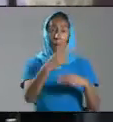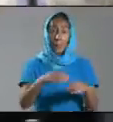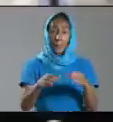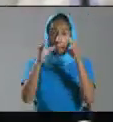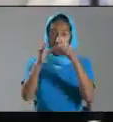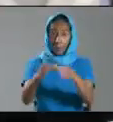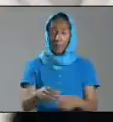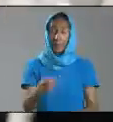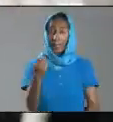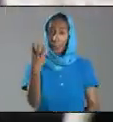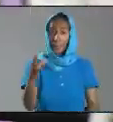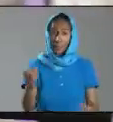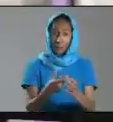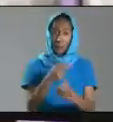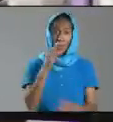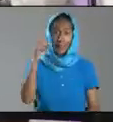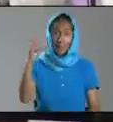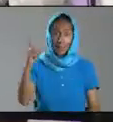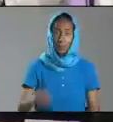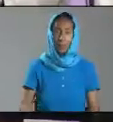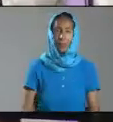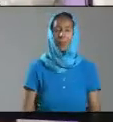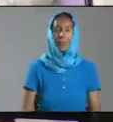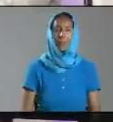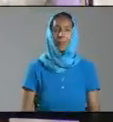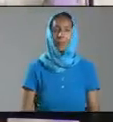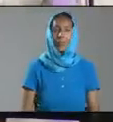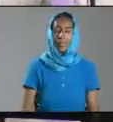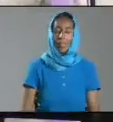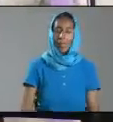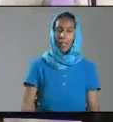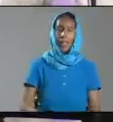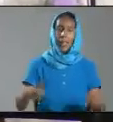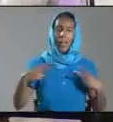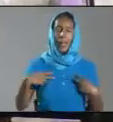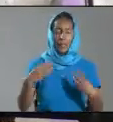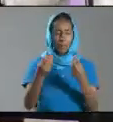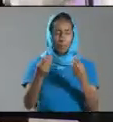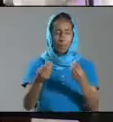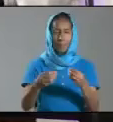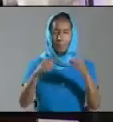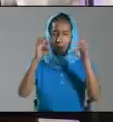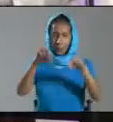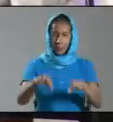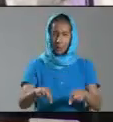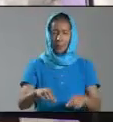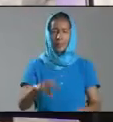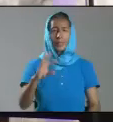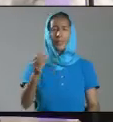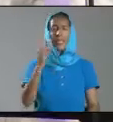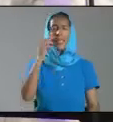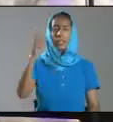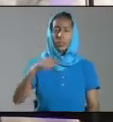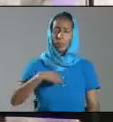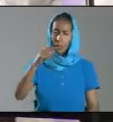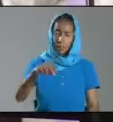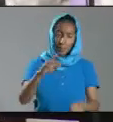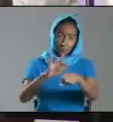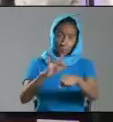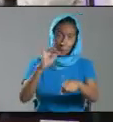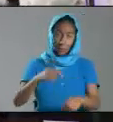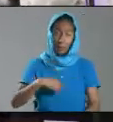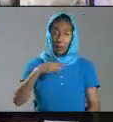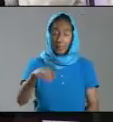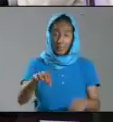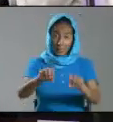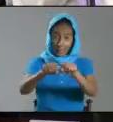Señor. Acá creo que viene una persona más. Yo creo que hay más personas que el Señor está tocando, que está